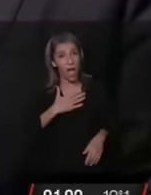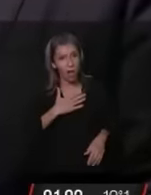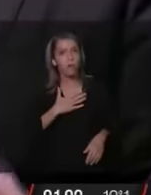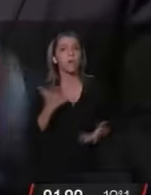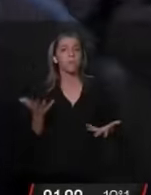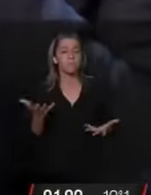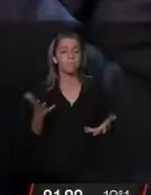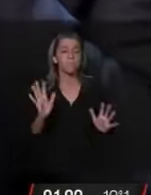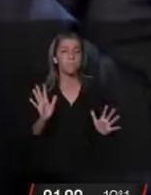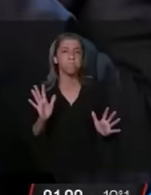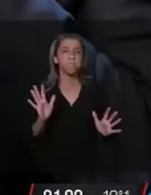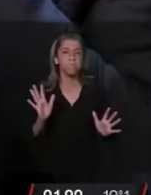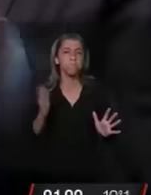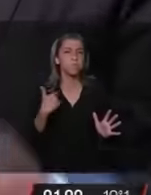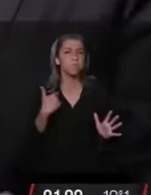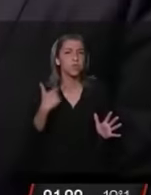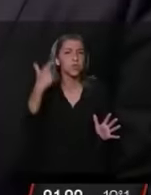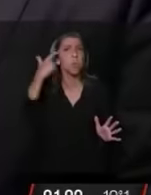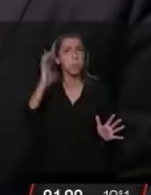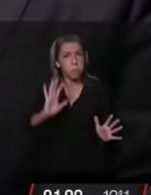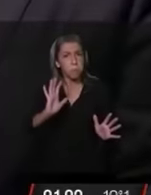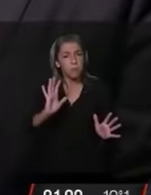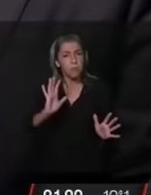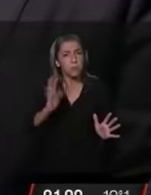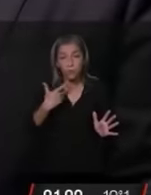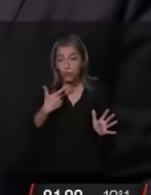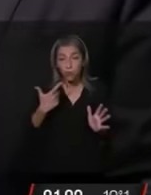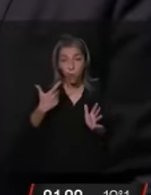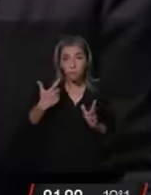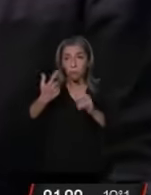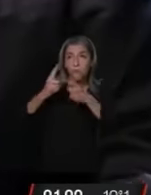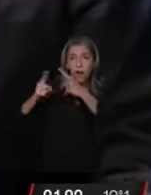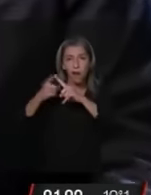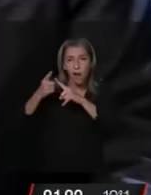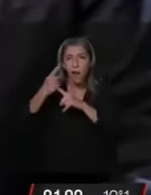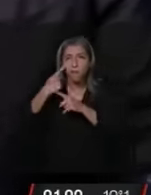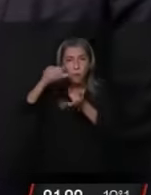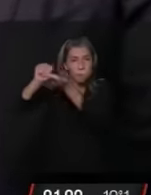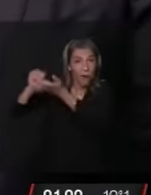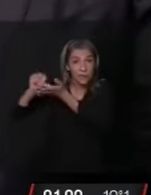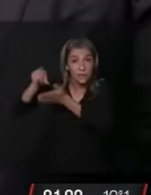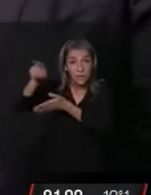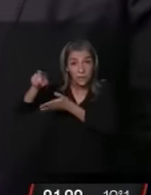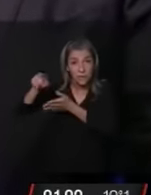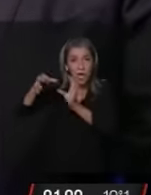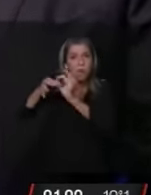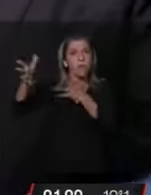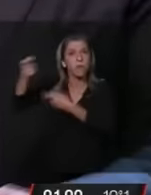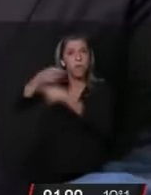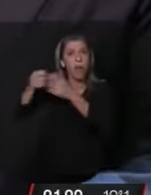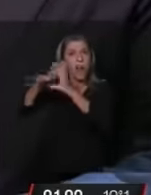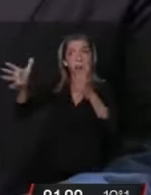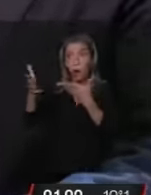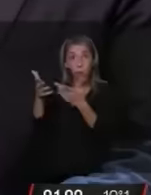comerciar, digamos, a plantear relaciones con aquellos que no respetan la democracia liberal, que